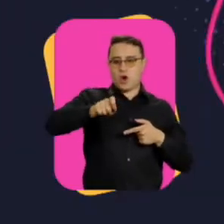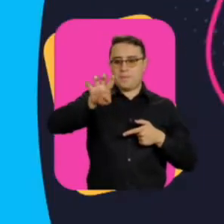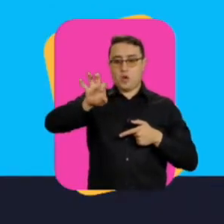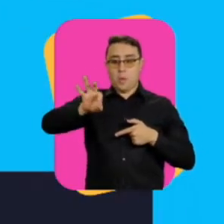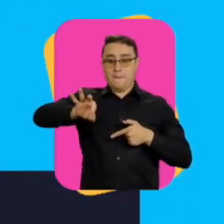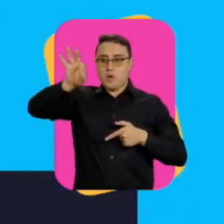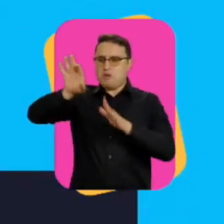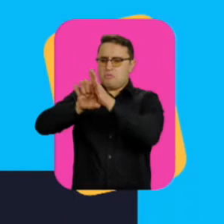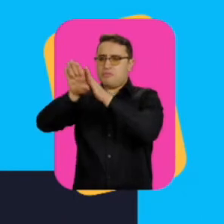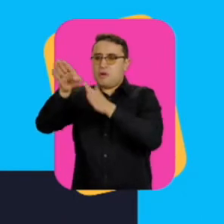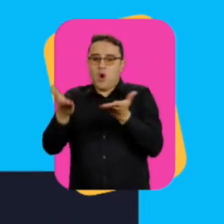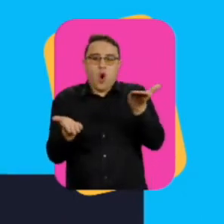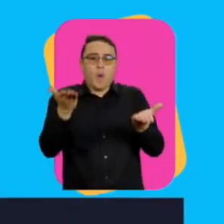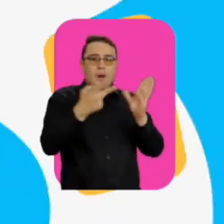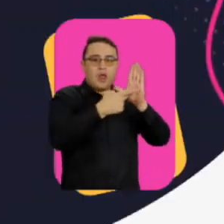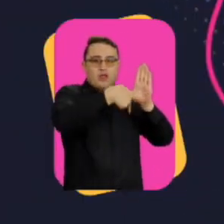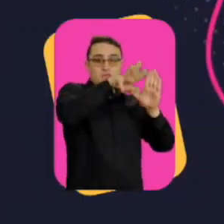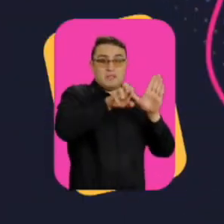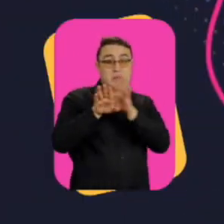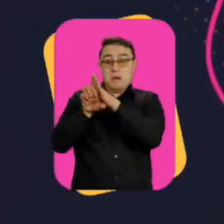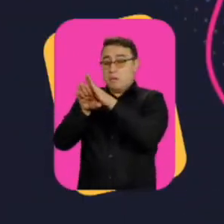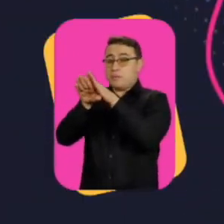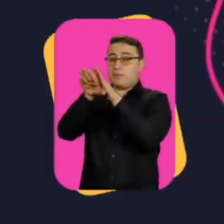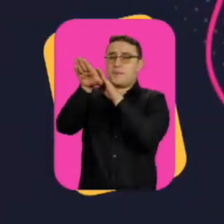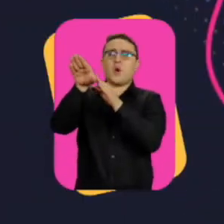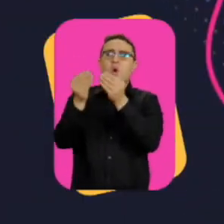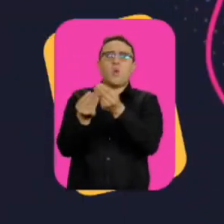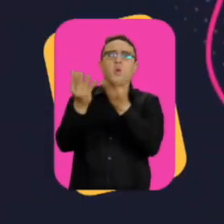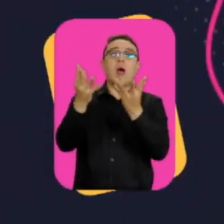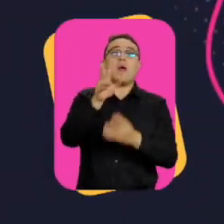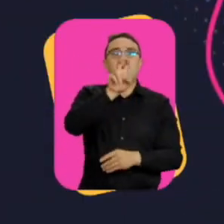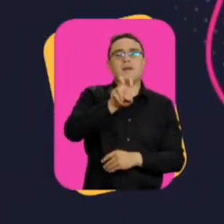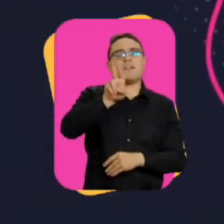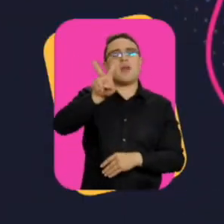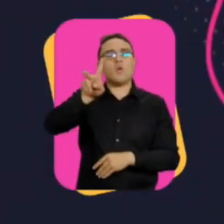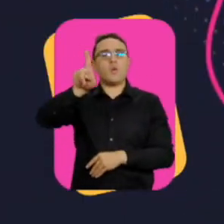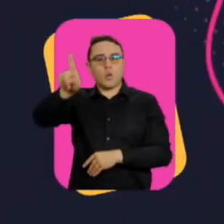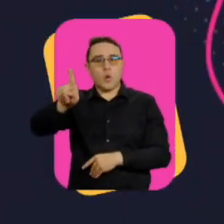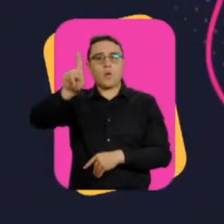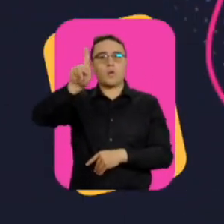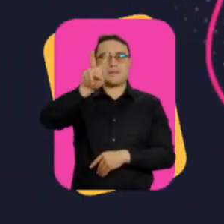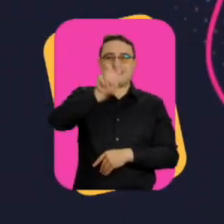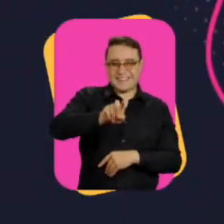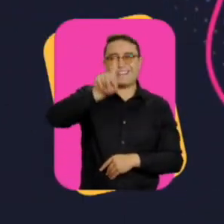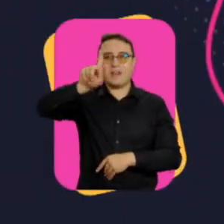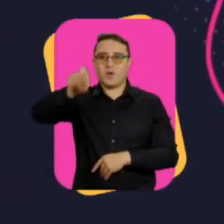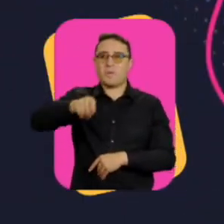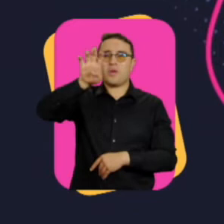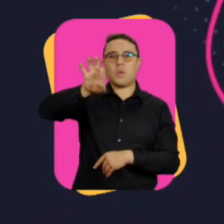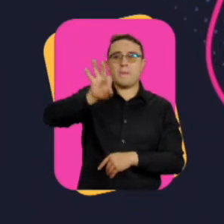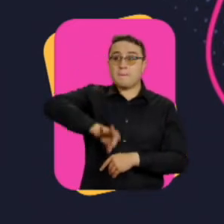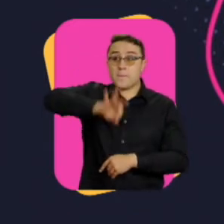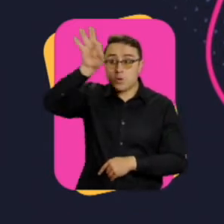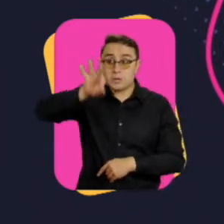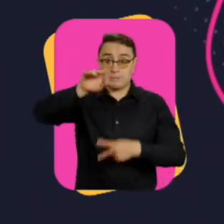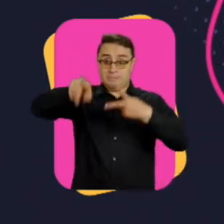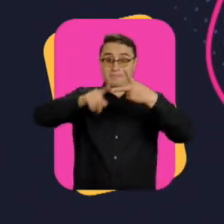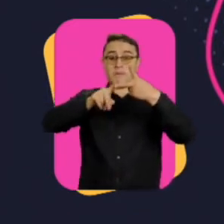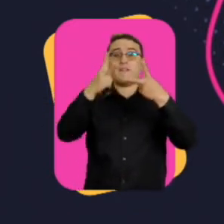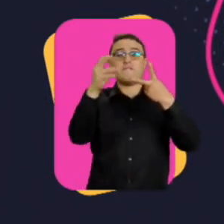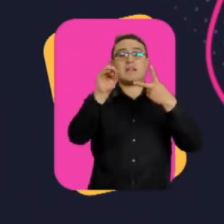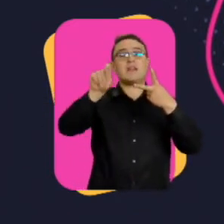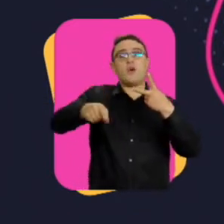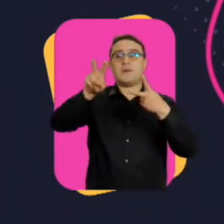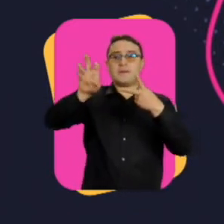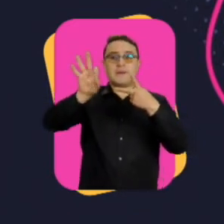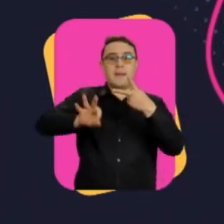a la vigencia 2018, llegando al 71,9% y 20,7% por encima